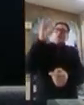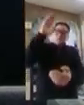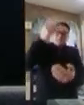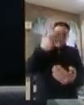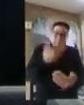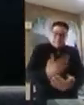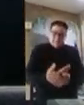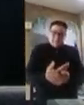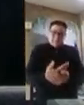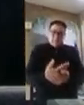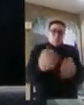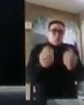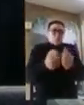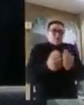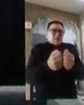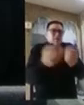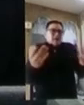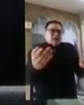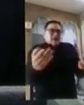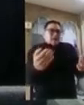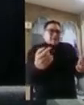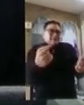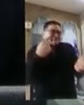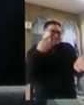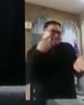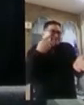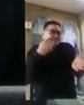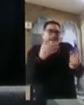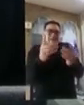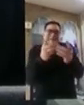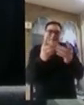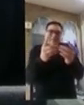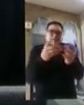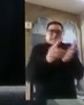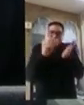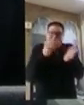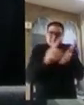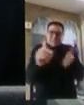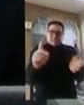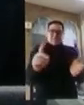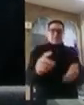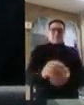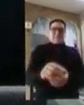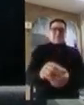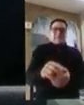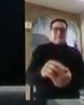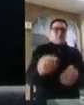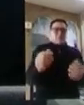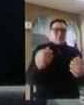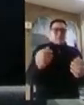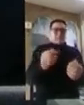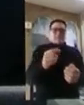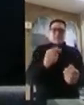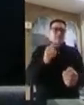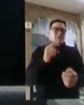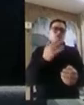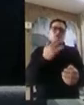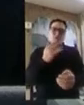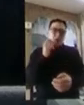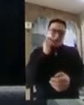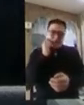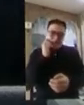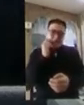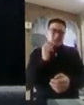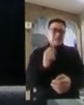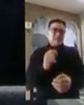de razas, etnias, ni colores, ni posiciones sociales, Él dio a su